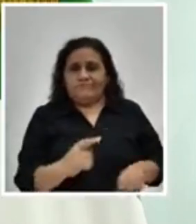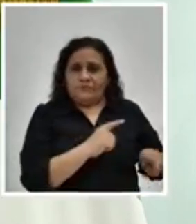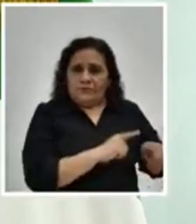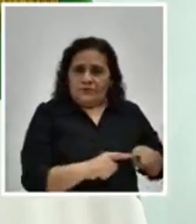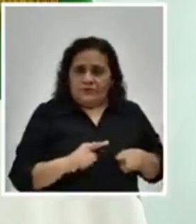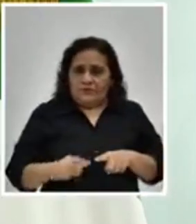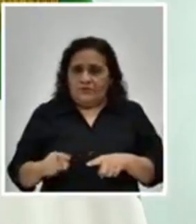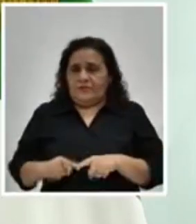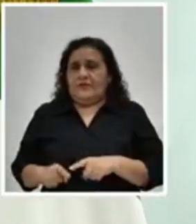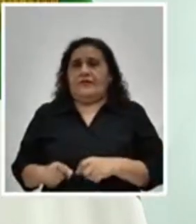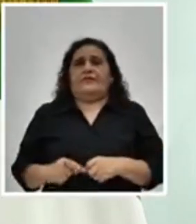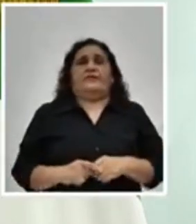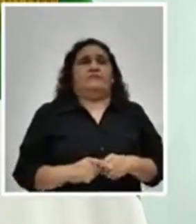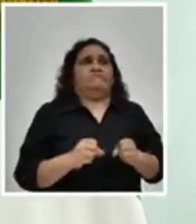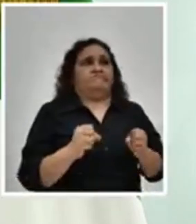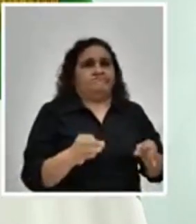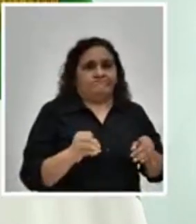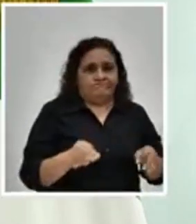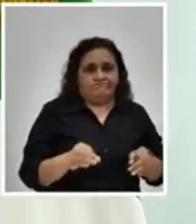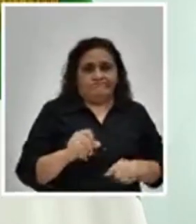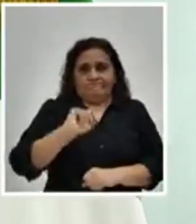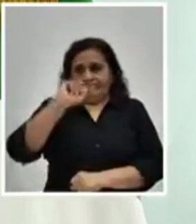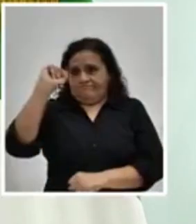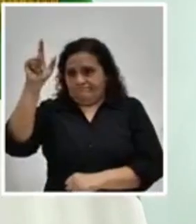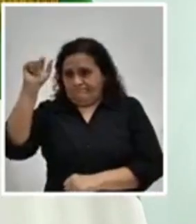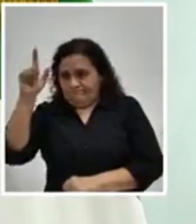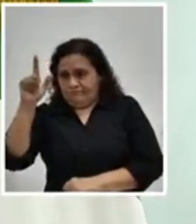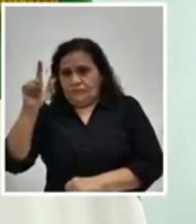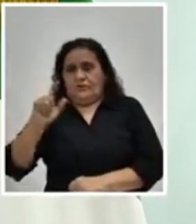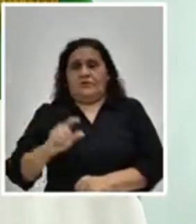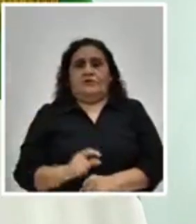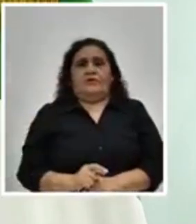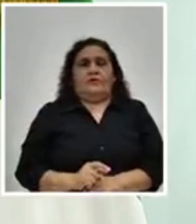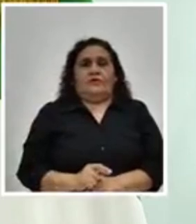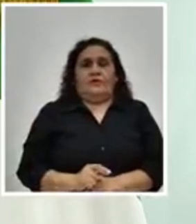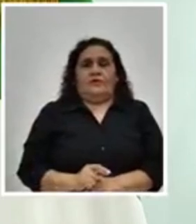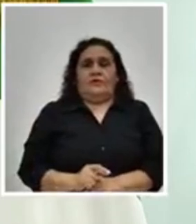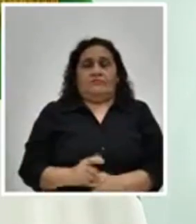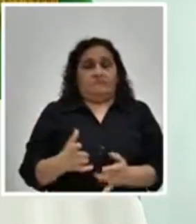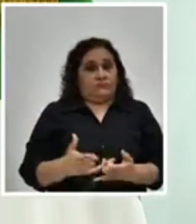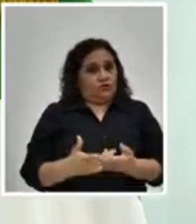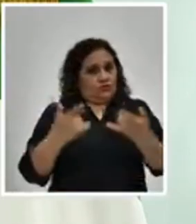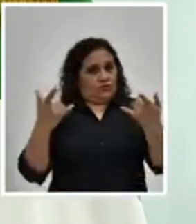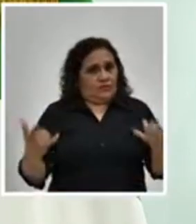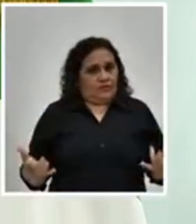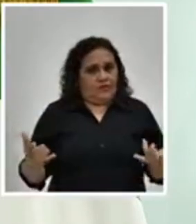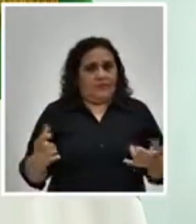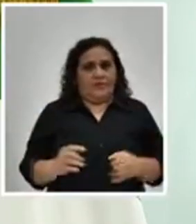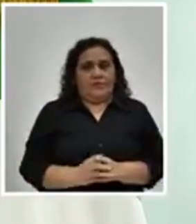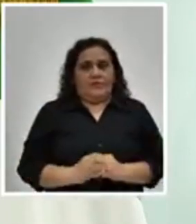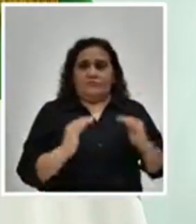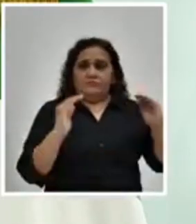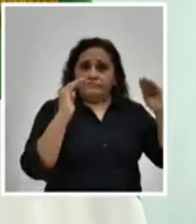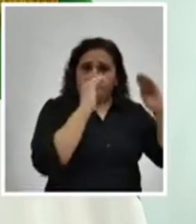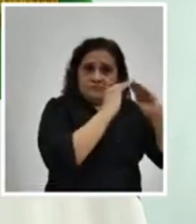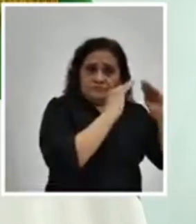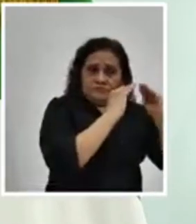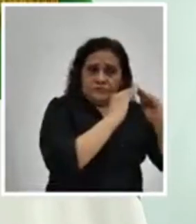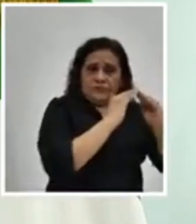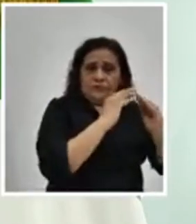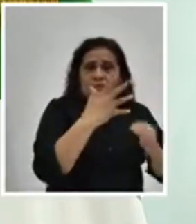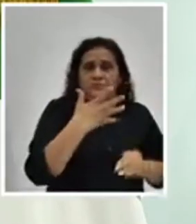ante diferentes instancias, en un hecho inédito e histórico, el predio que ocupa